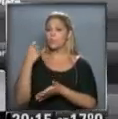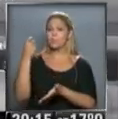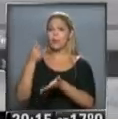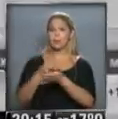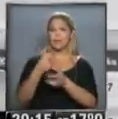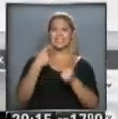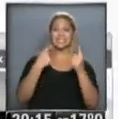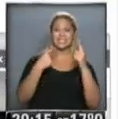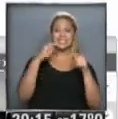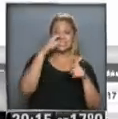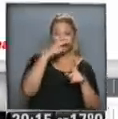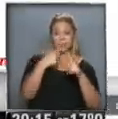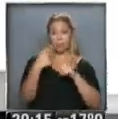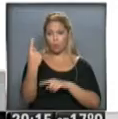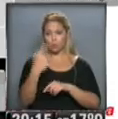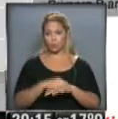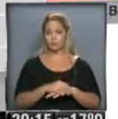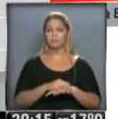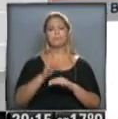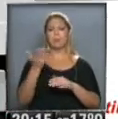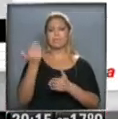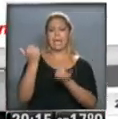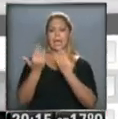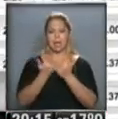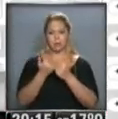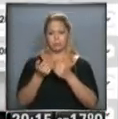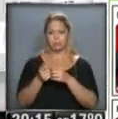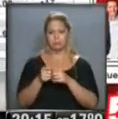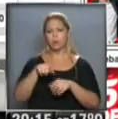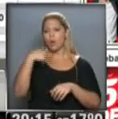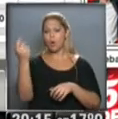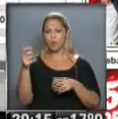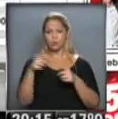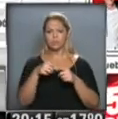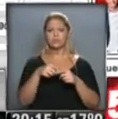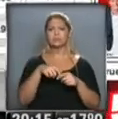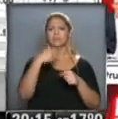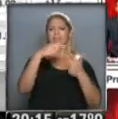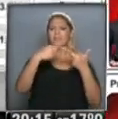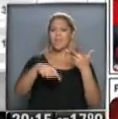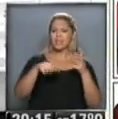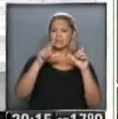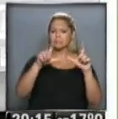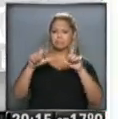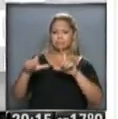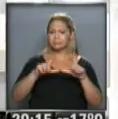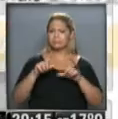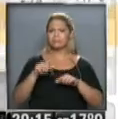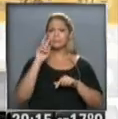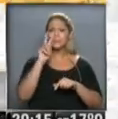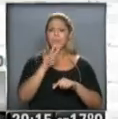Una barbaridad. Al ratito lo sacaron. Ni hablar de las otras, Bwin, Mi Apuesta, Paddy